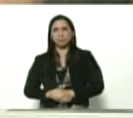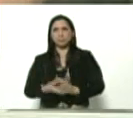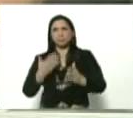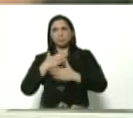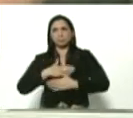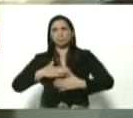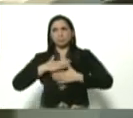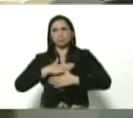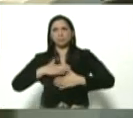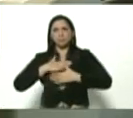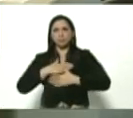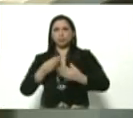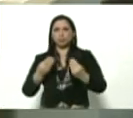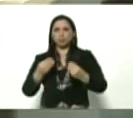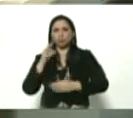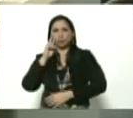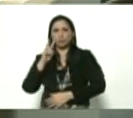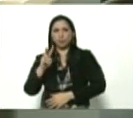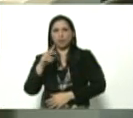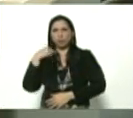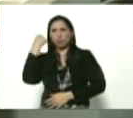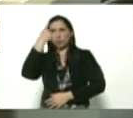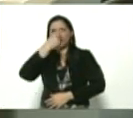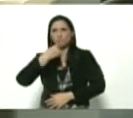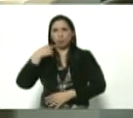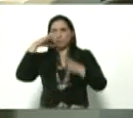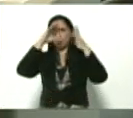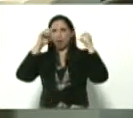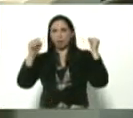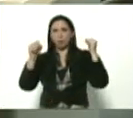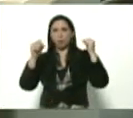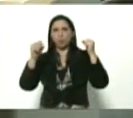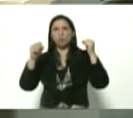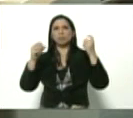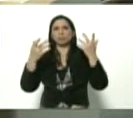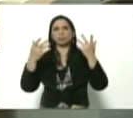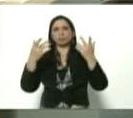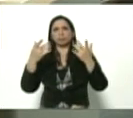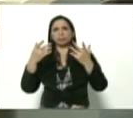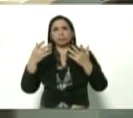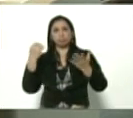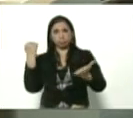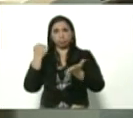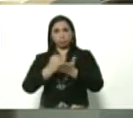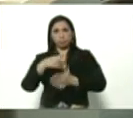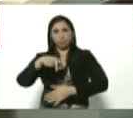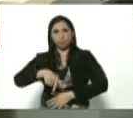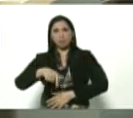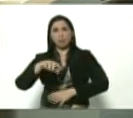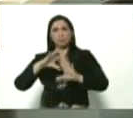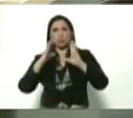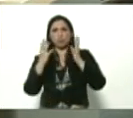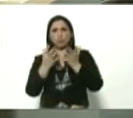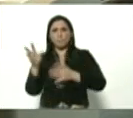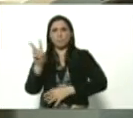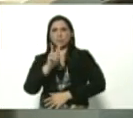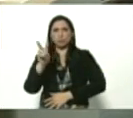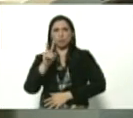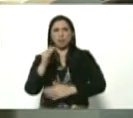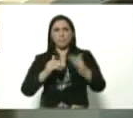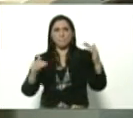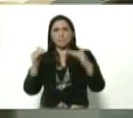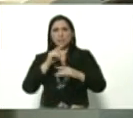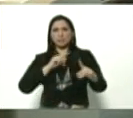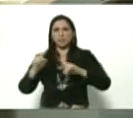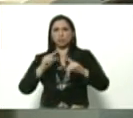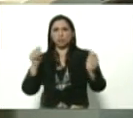el rostro de los embajadores acreditados en Venezuela, el rostro de nuestros embajadores y cónsules en el mundo. Máxima acción